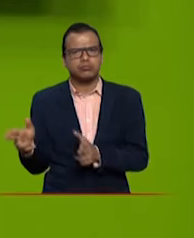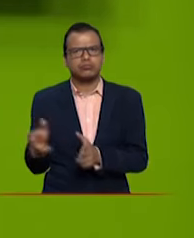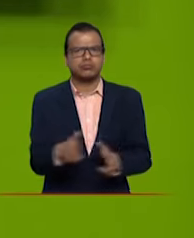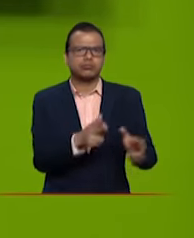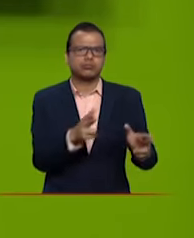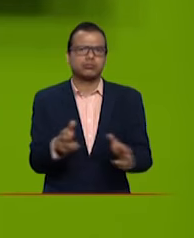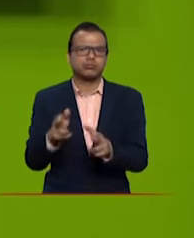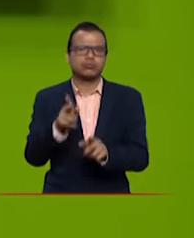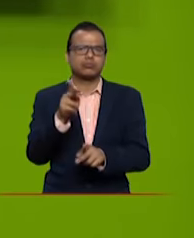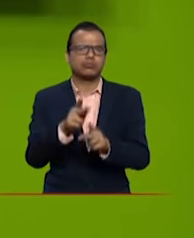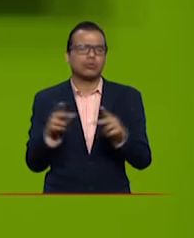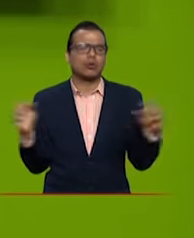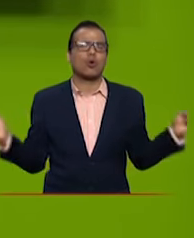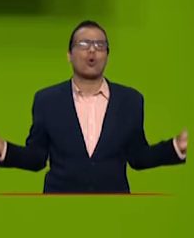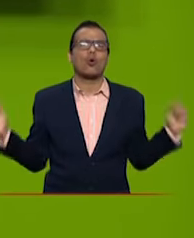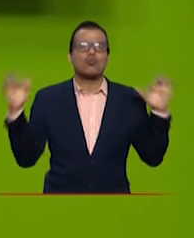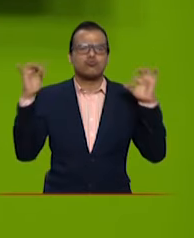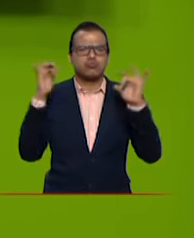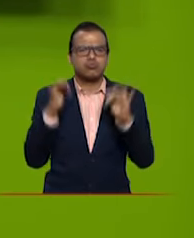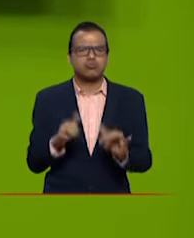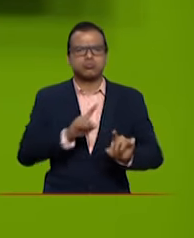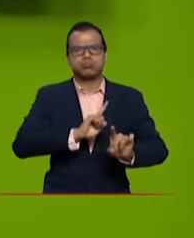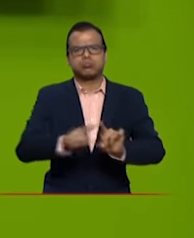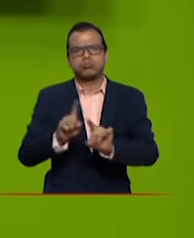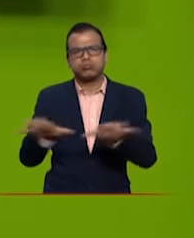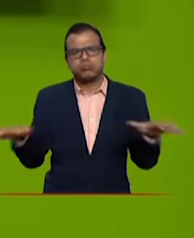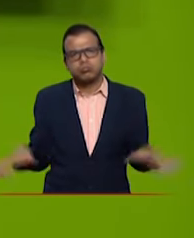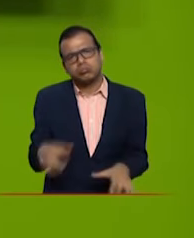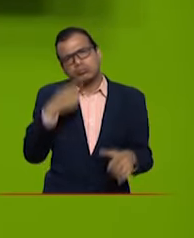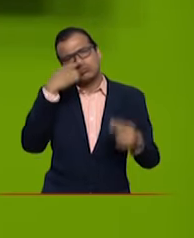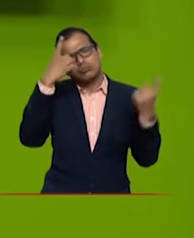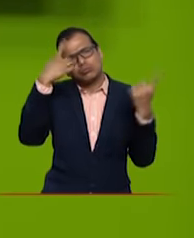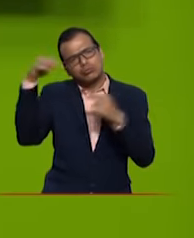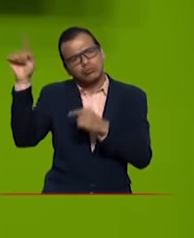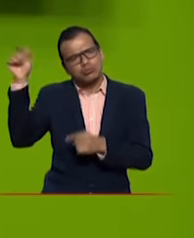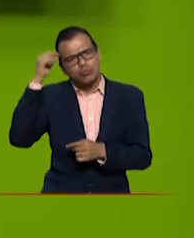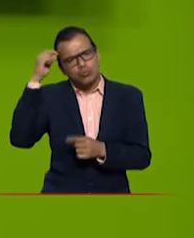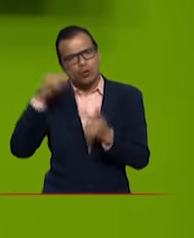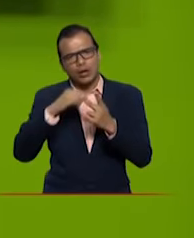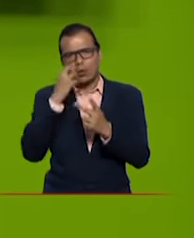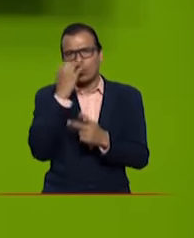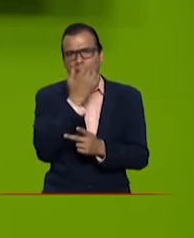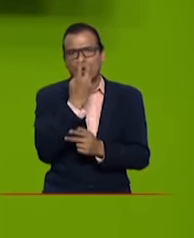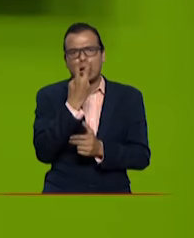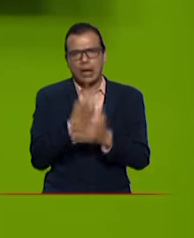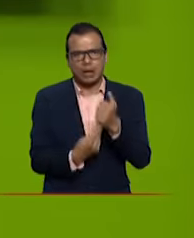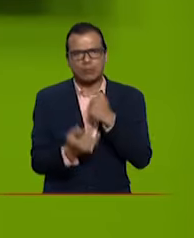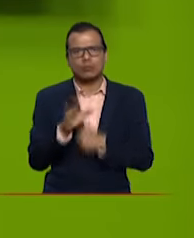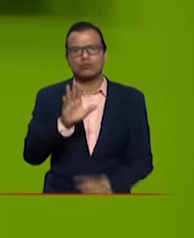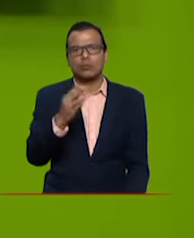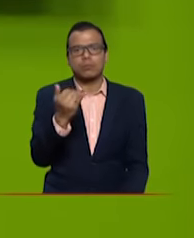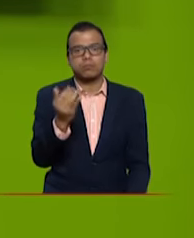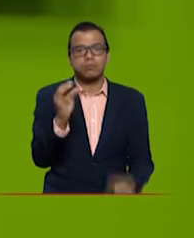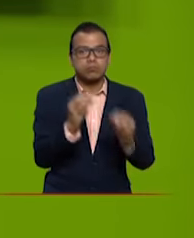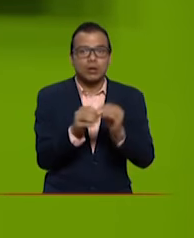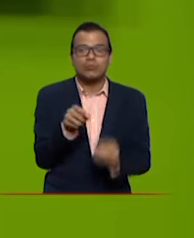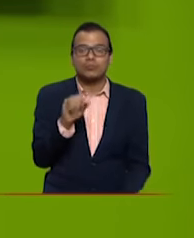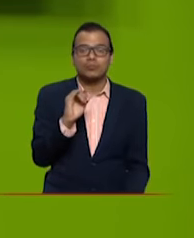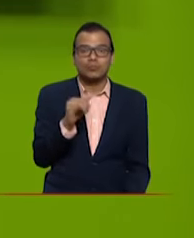Ahí se van a conectar con la ruta de turismo de naturaleza, tanto en Buga como en Guacarí. Van a ver dos muelles que el jueves vamos a